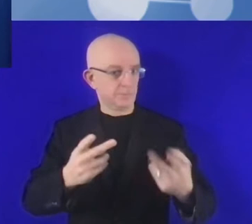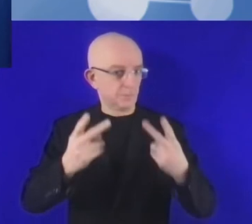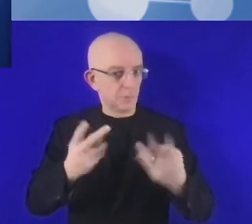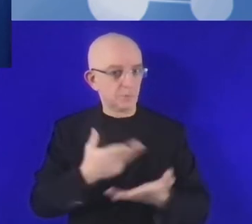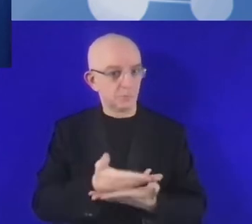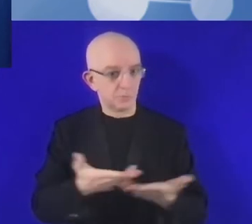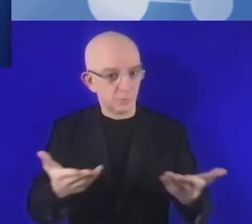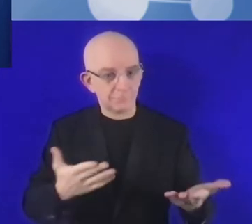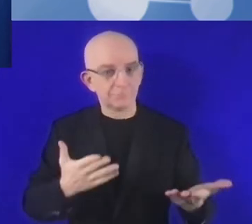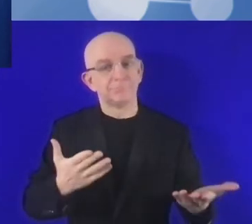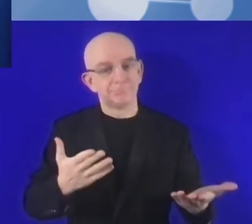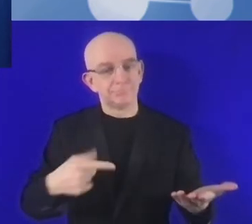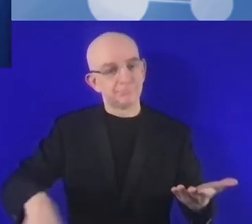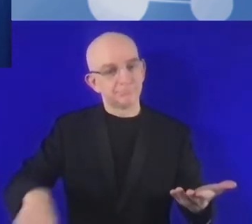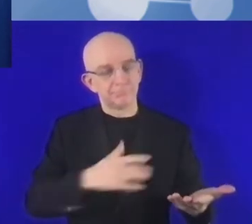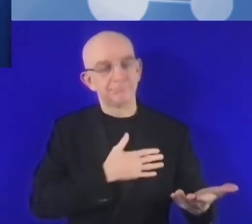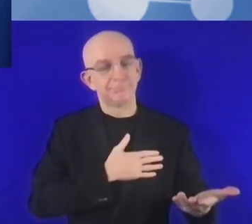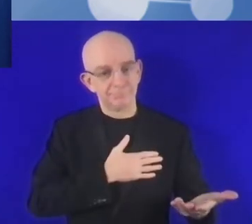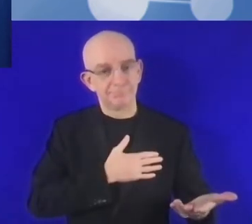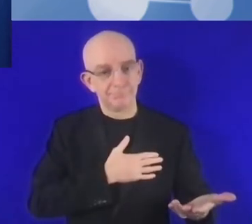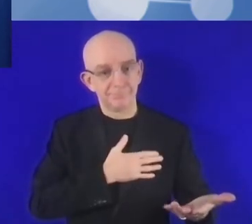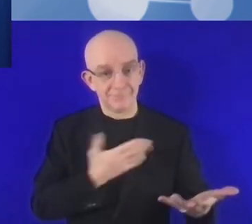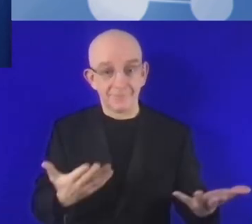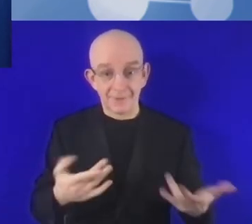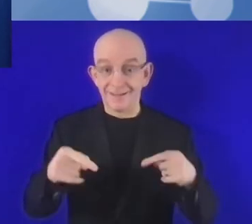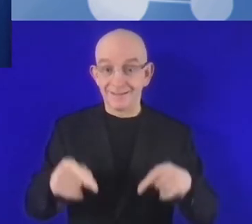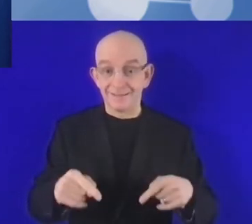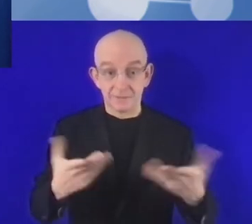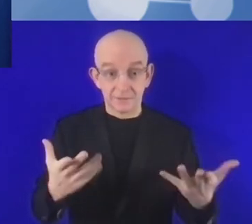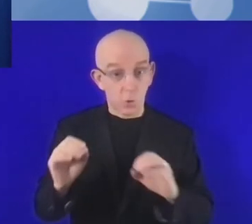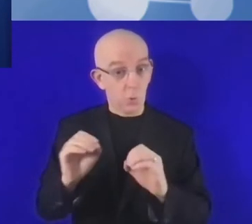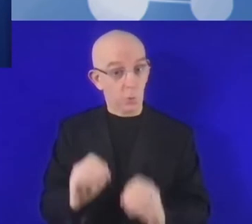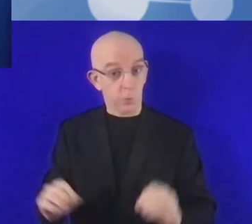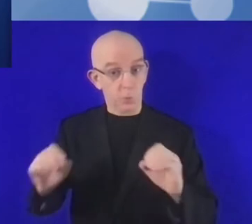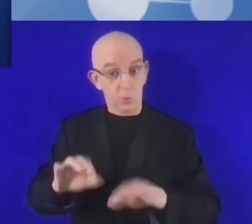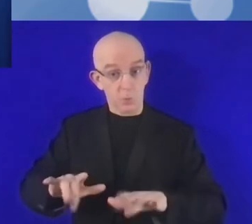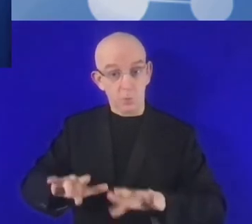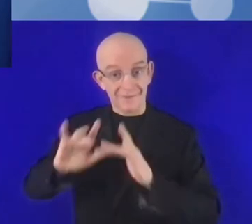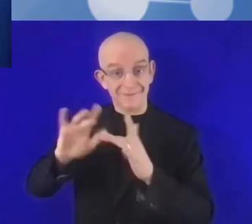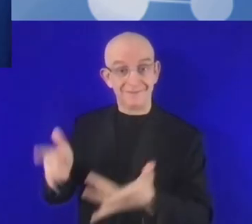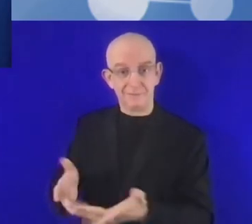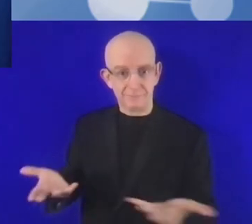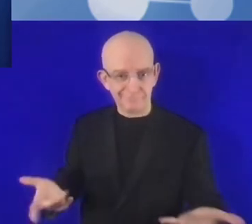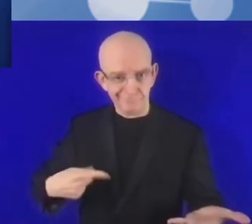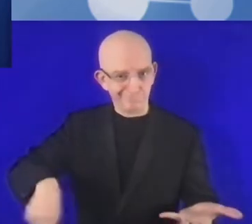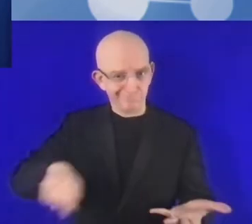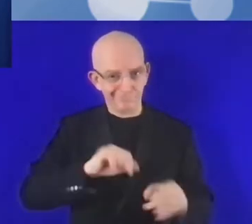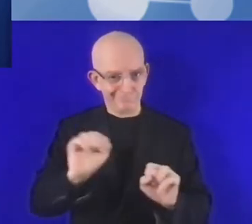el espacio digital. Seamos sinceros, sin Internet no estaríamos en condiciones de